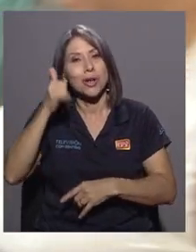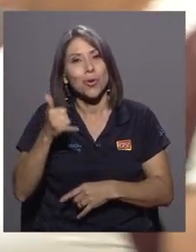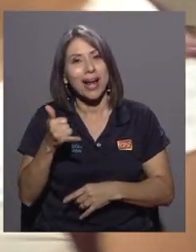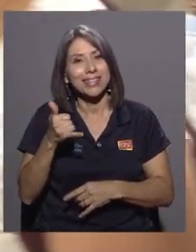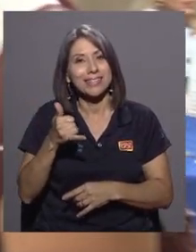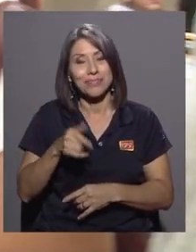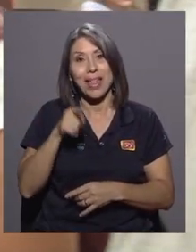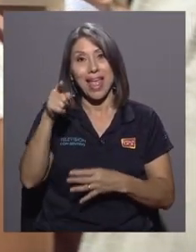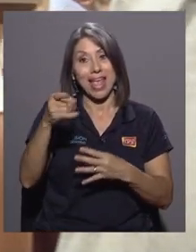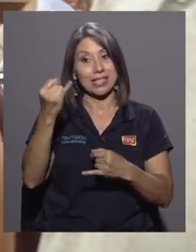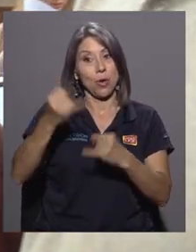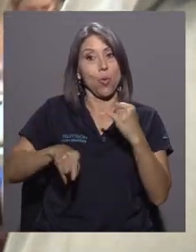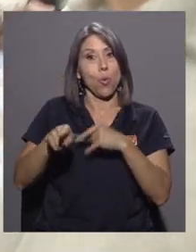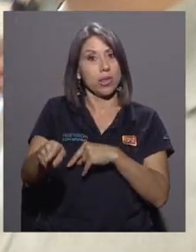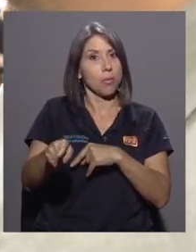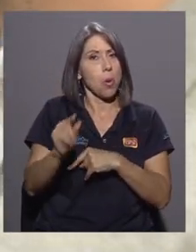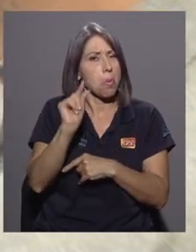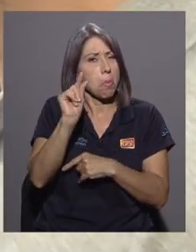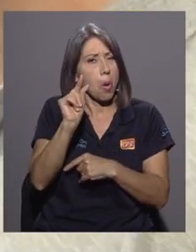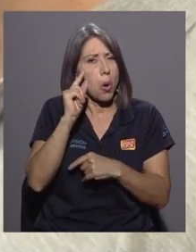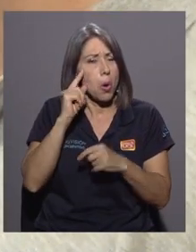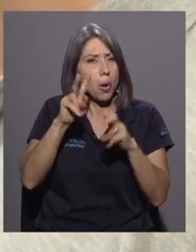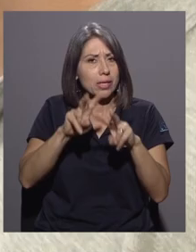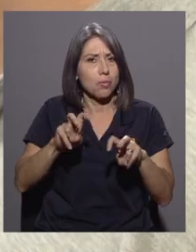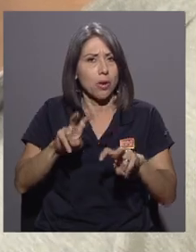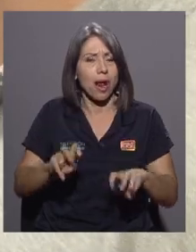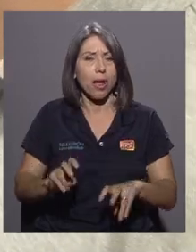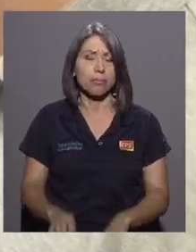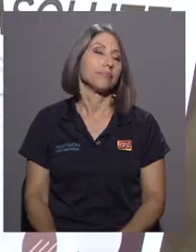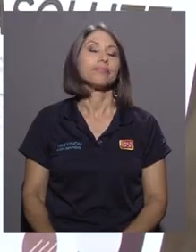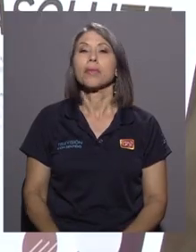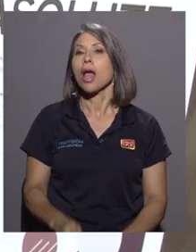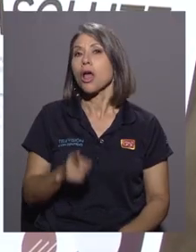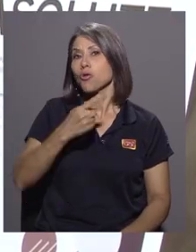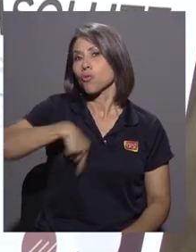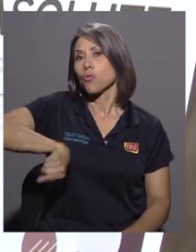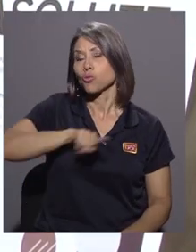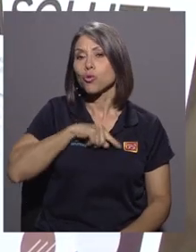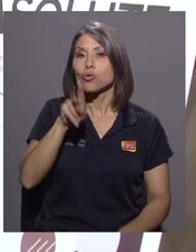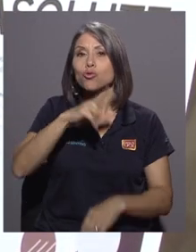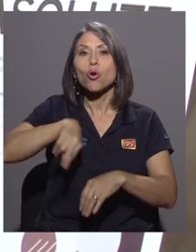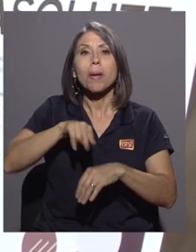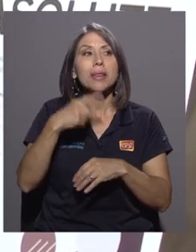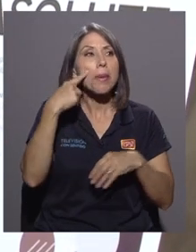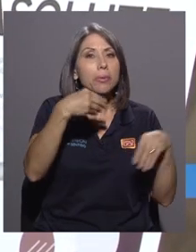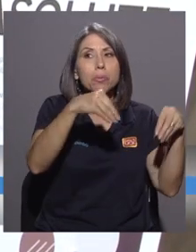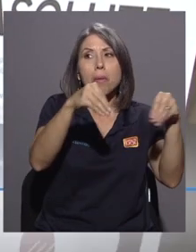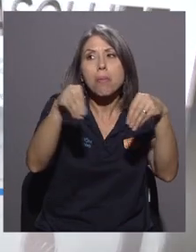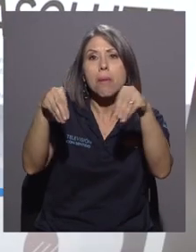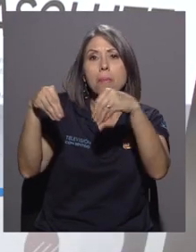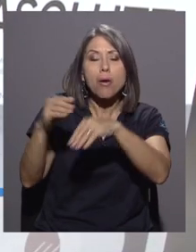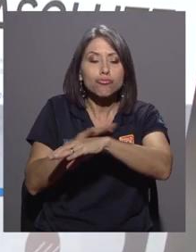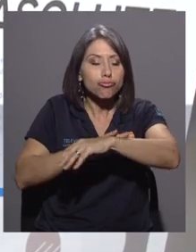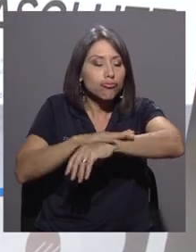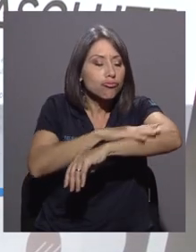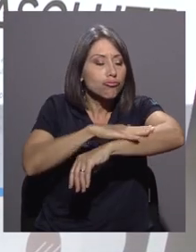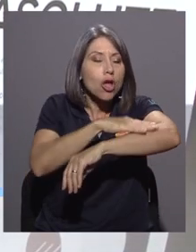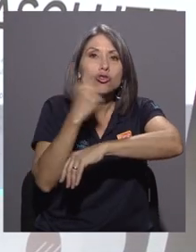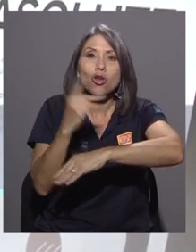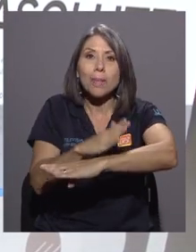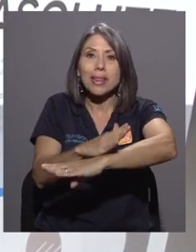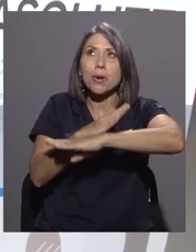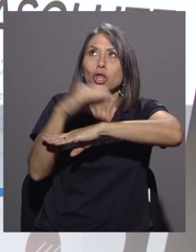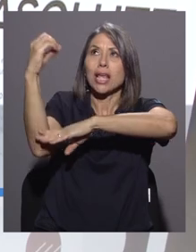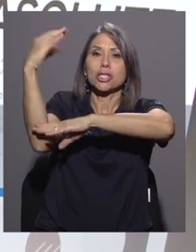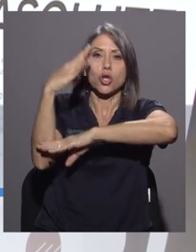último campo es muy poco explorado. Los productos que tenemos normalmente en el mercado solo protegen contra los rayos solares